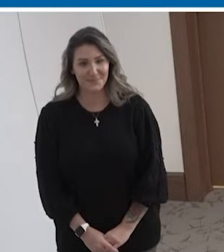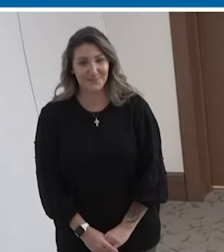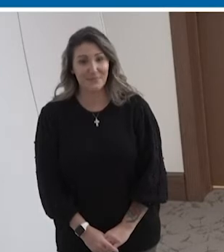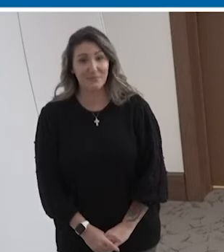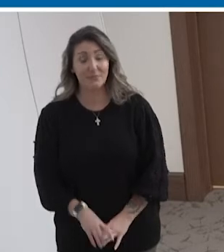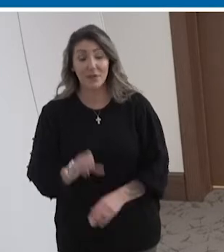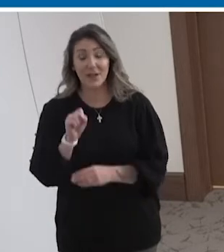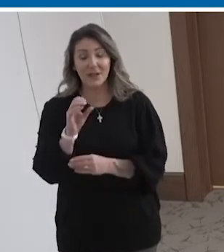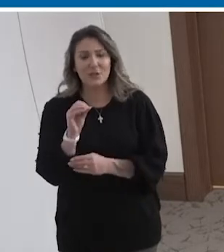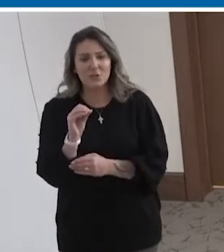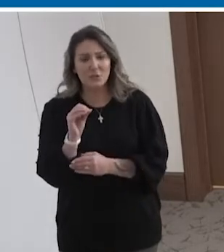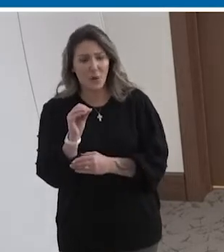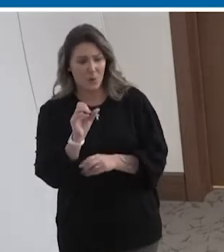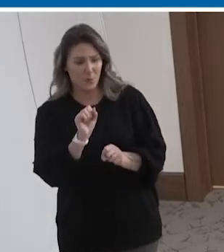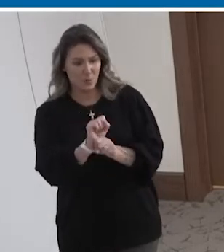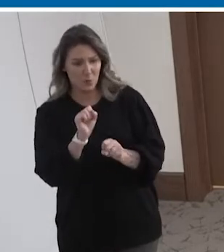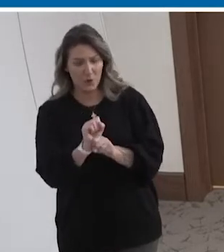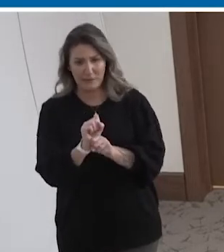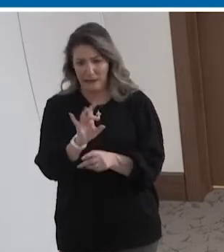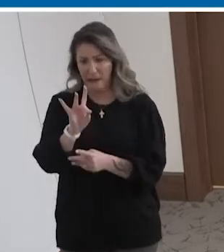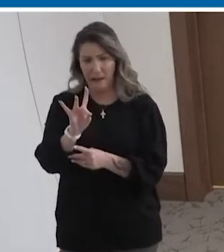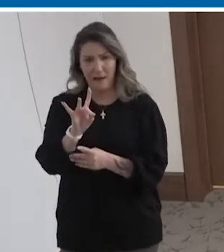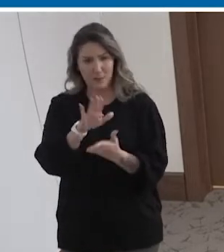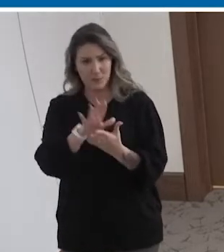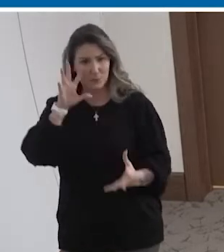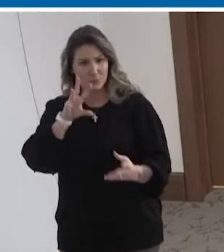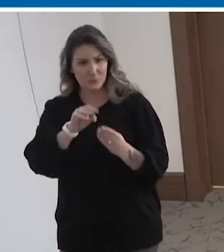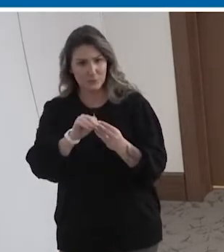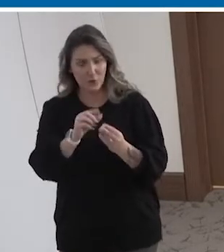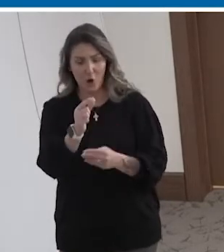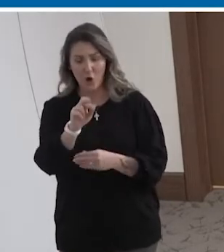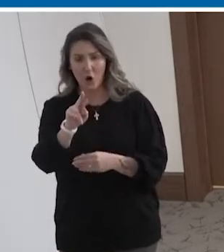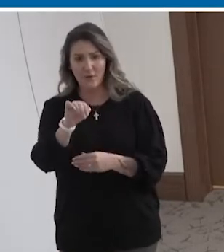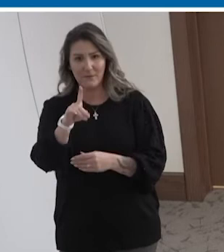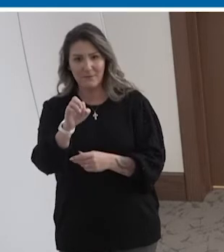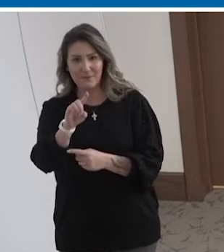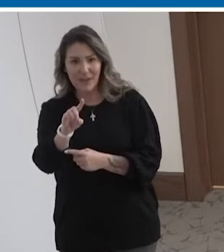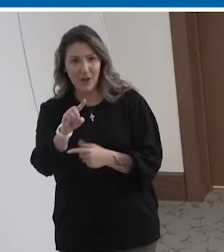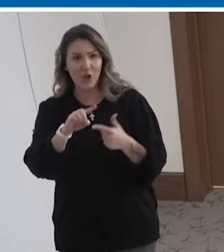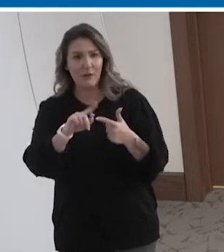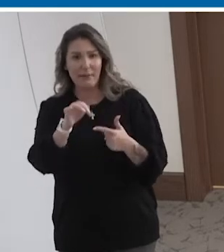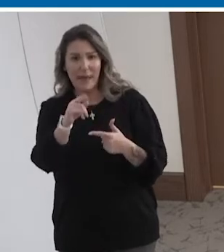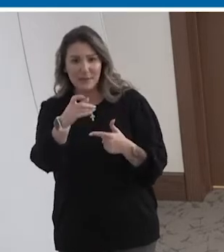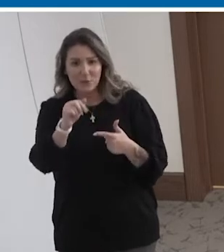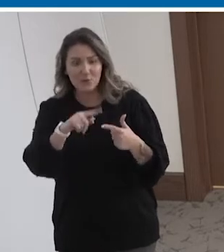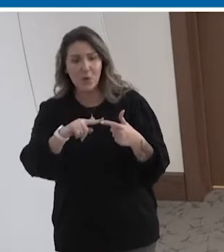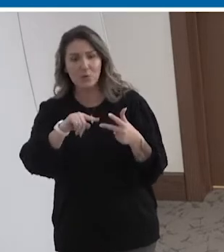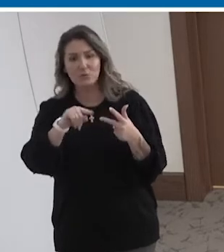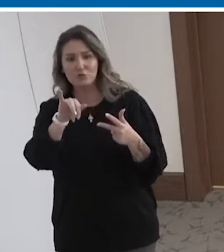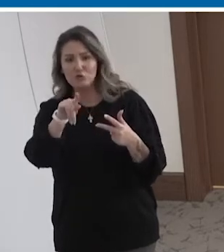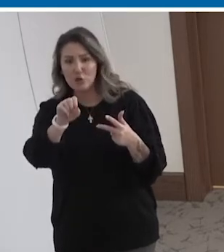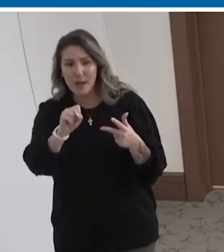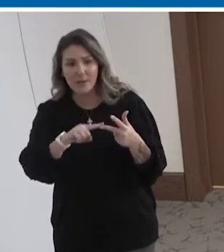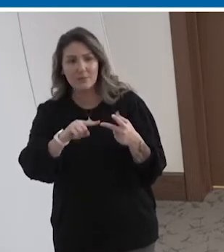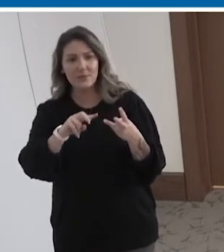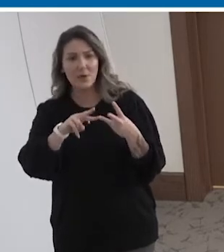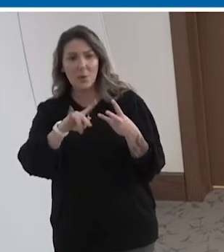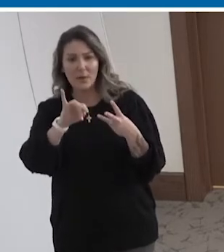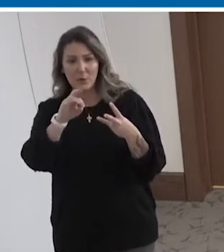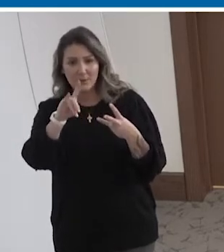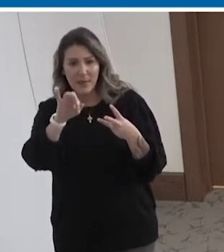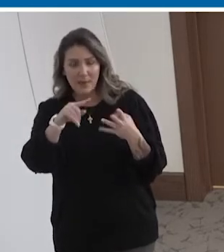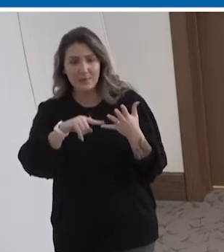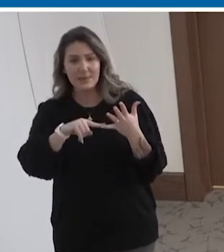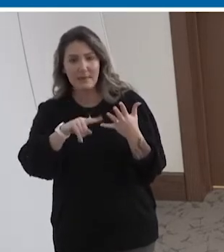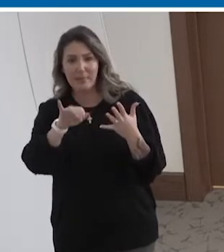So we are working with 8 schools: Garfield, Gladstone, James, Wendell Phillips, Lincoln